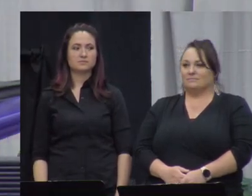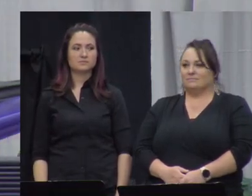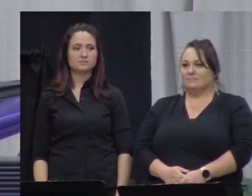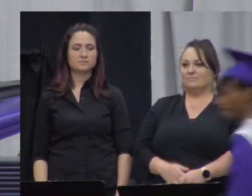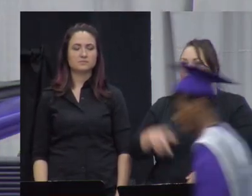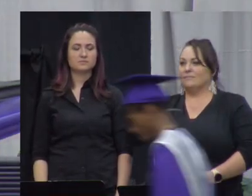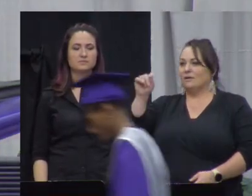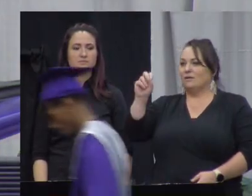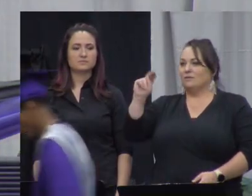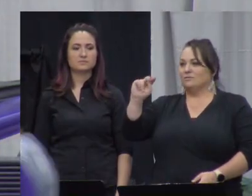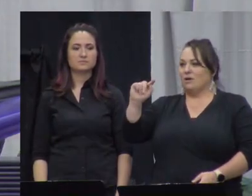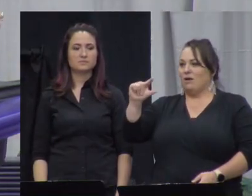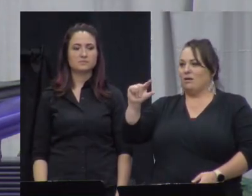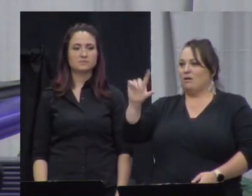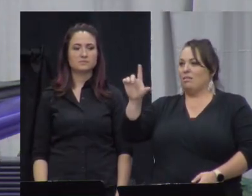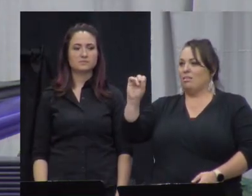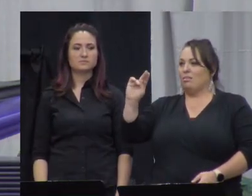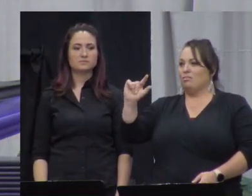Tan Duong.